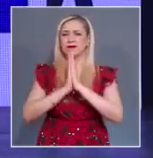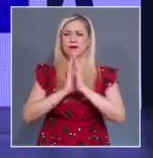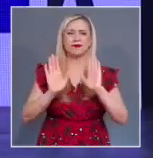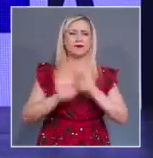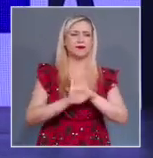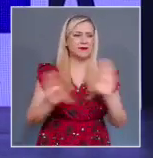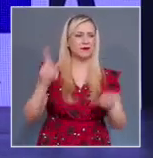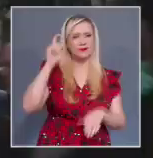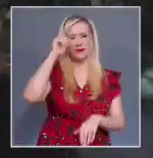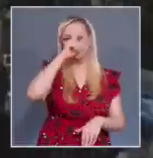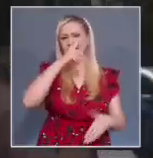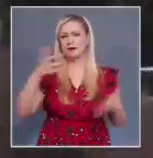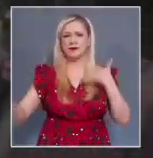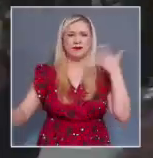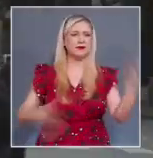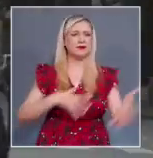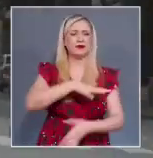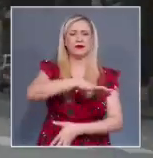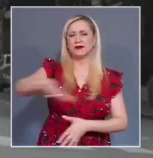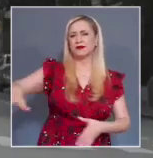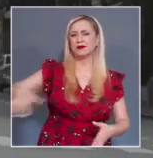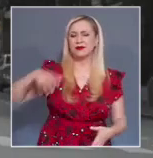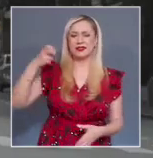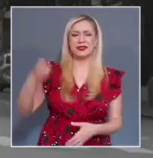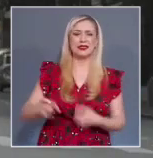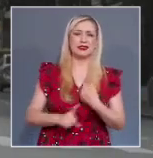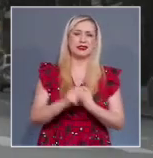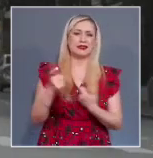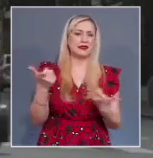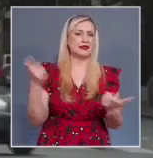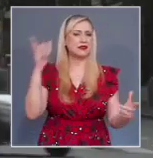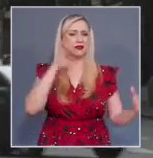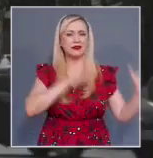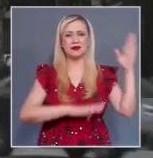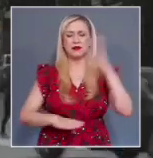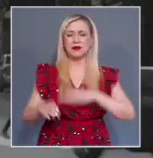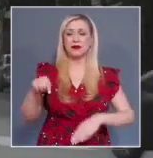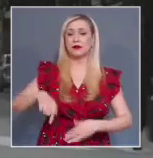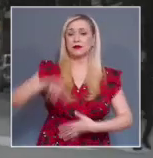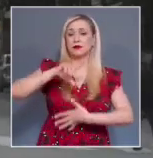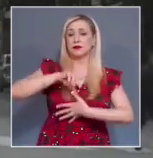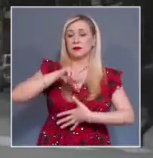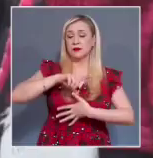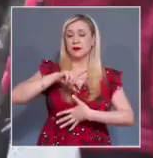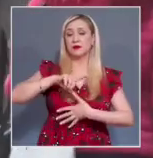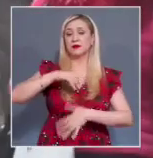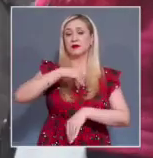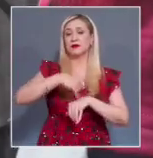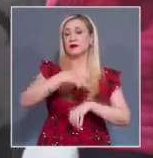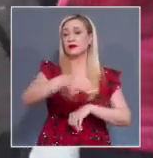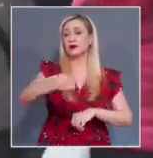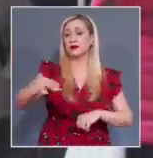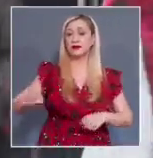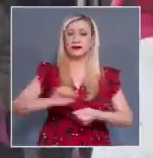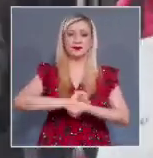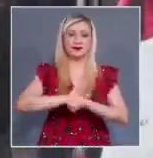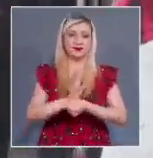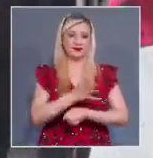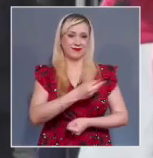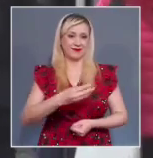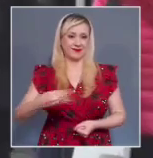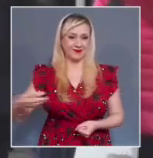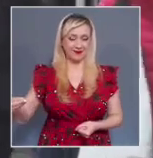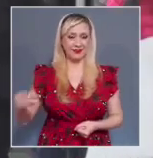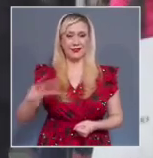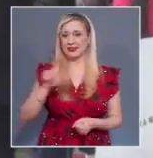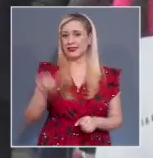región. La recuperación económica en América Latina y el Caribe tras la pandemia por COVID-19 ha sido